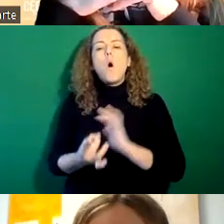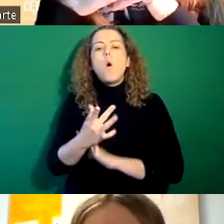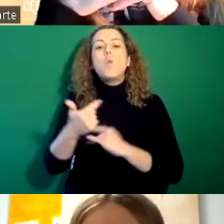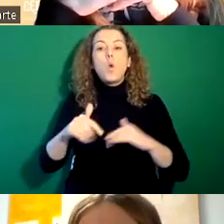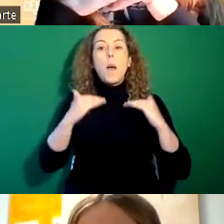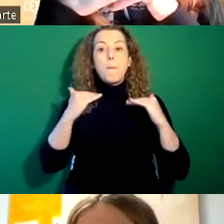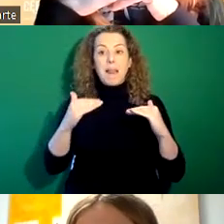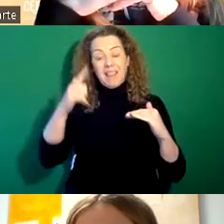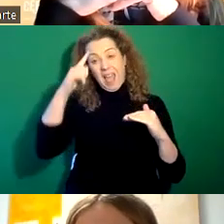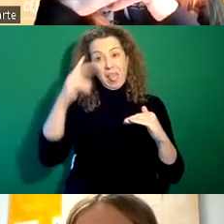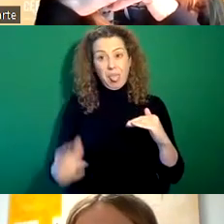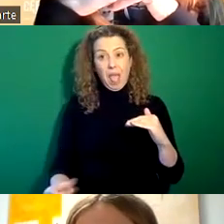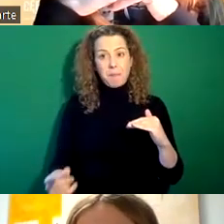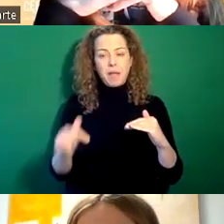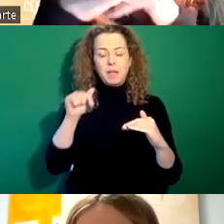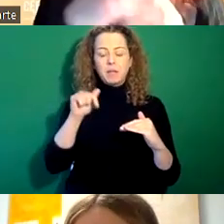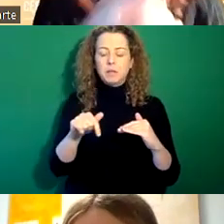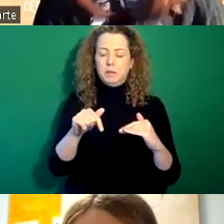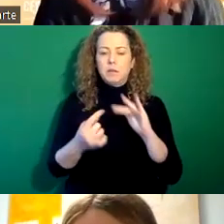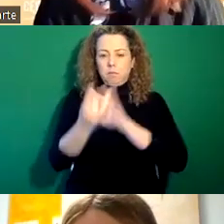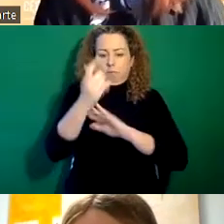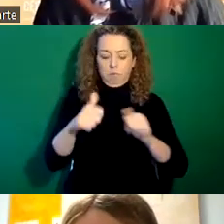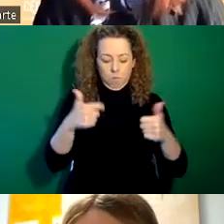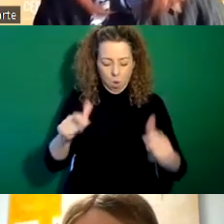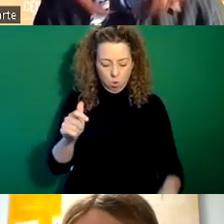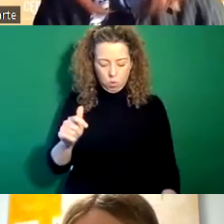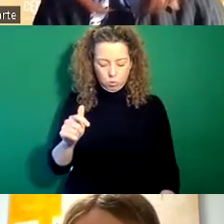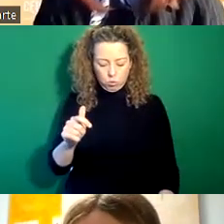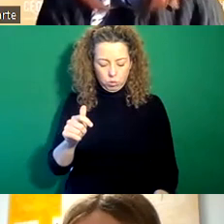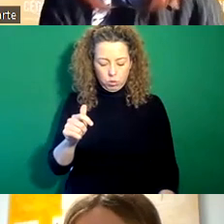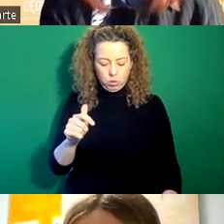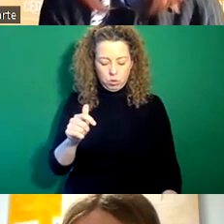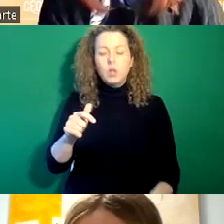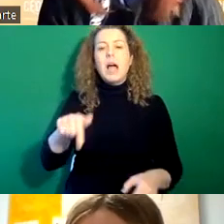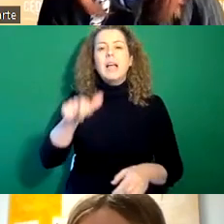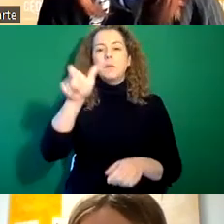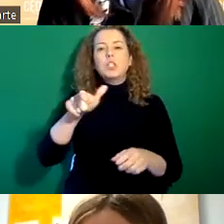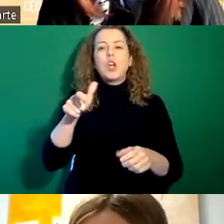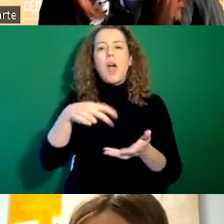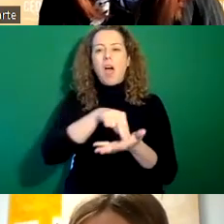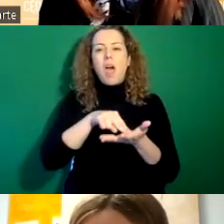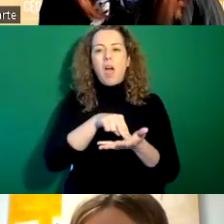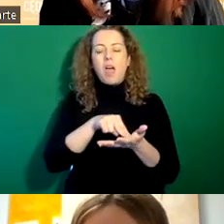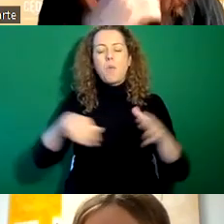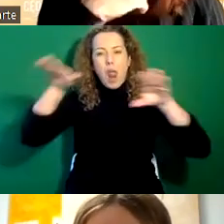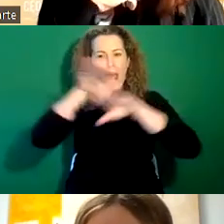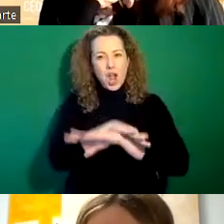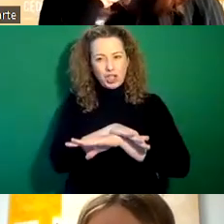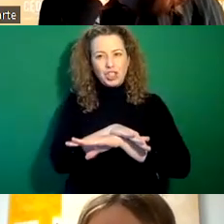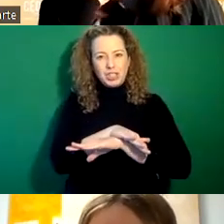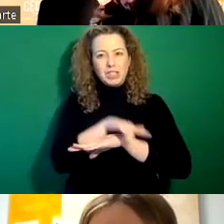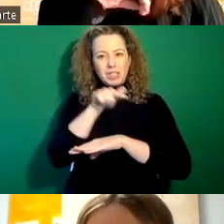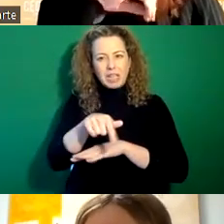de Alzheimer y ahí están los residentes que tienen esa deambulación errática por la noche y ahí